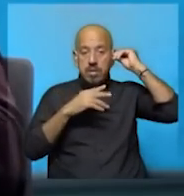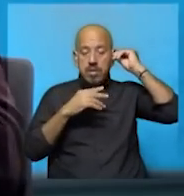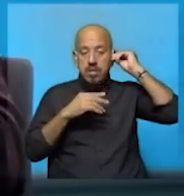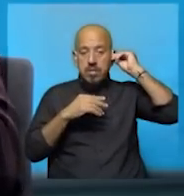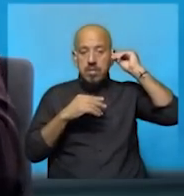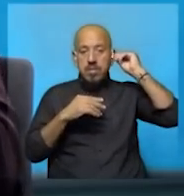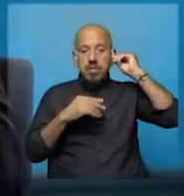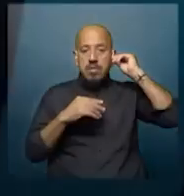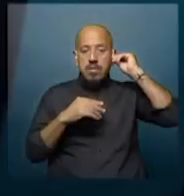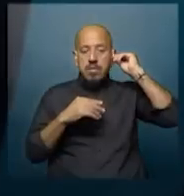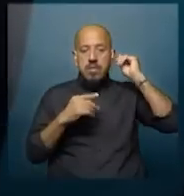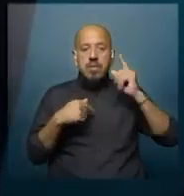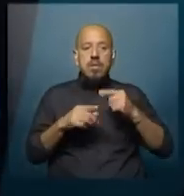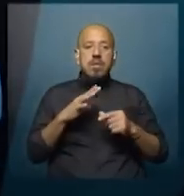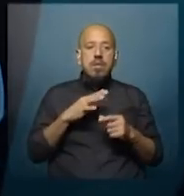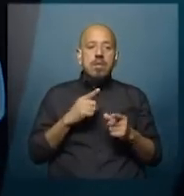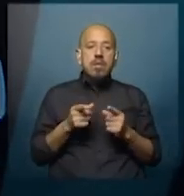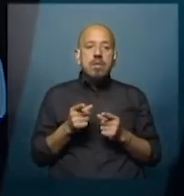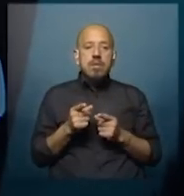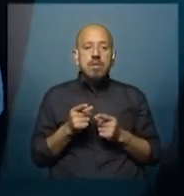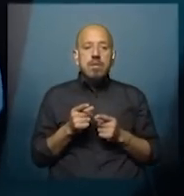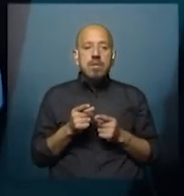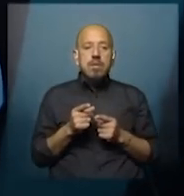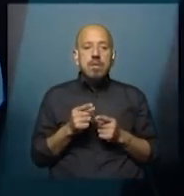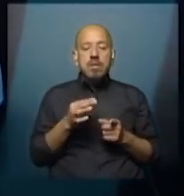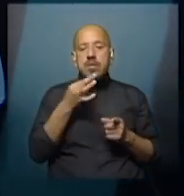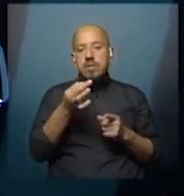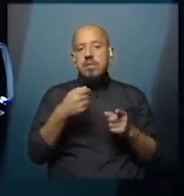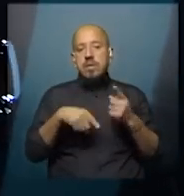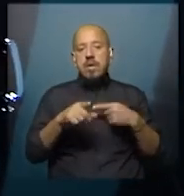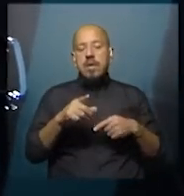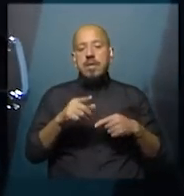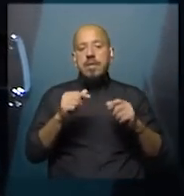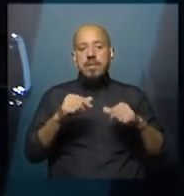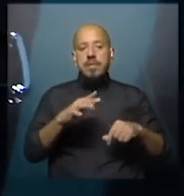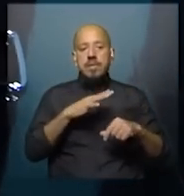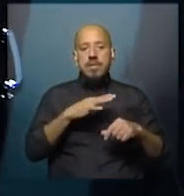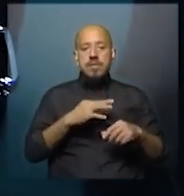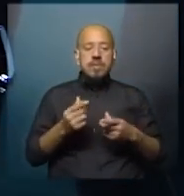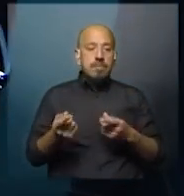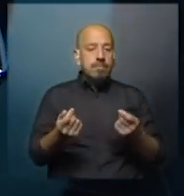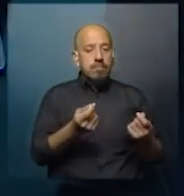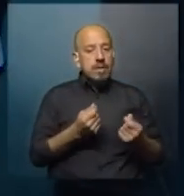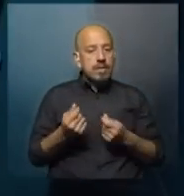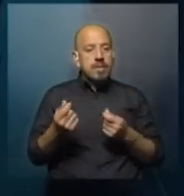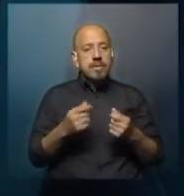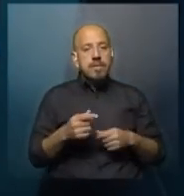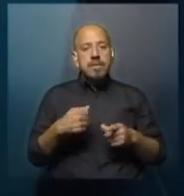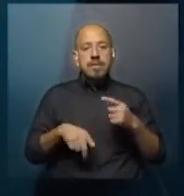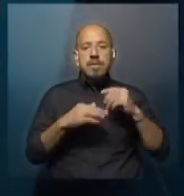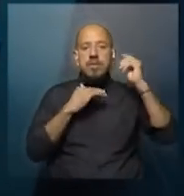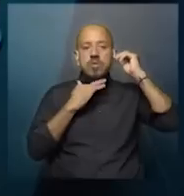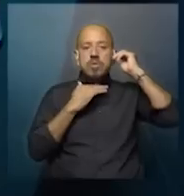dar Sí lo que pasa que el digamos que los típicos rubros donde se lava dinero tan